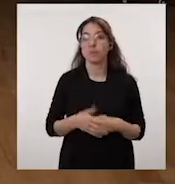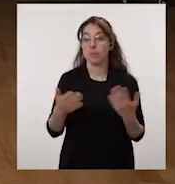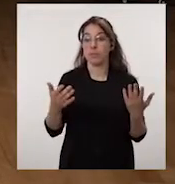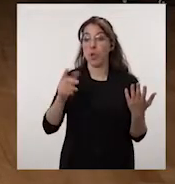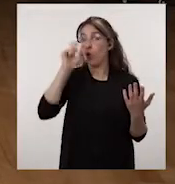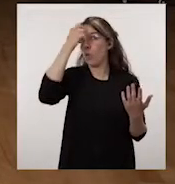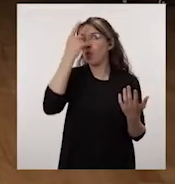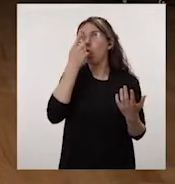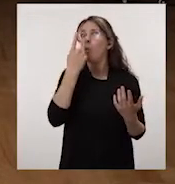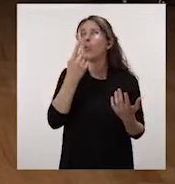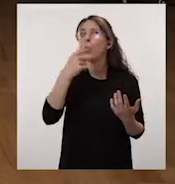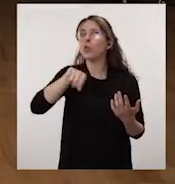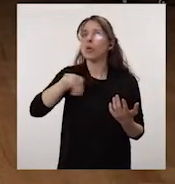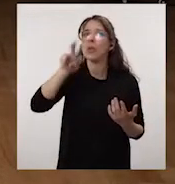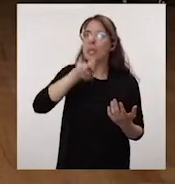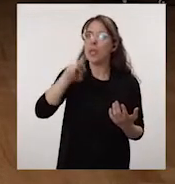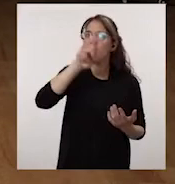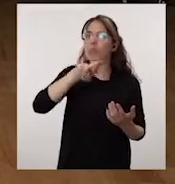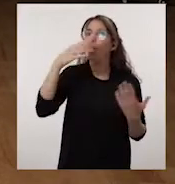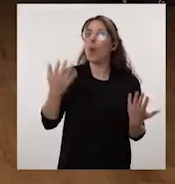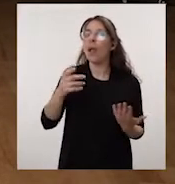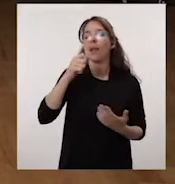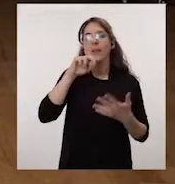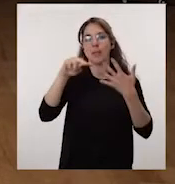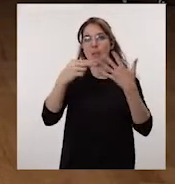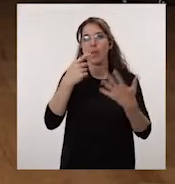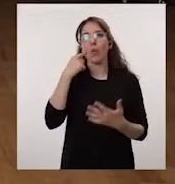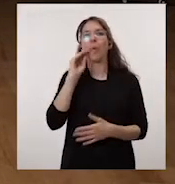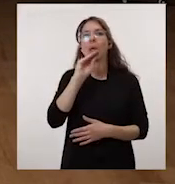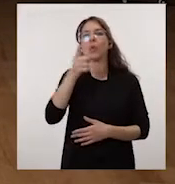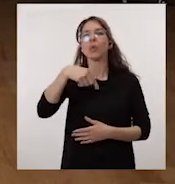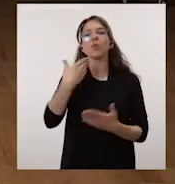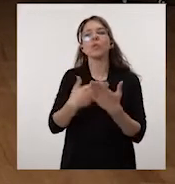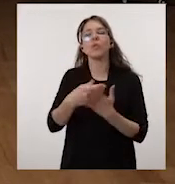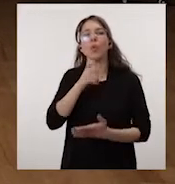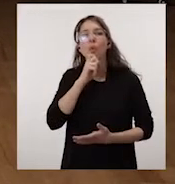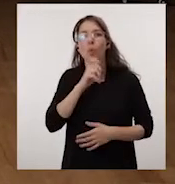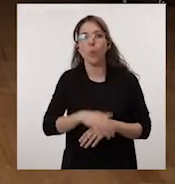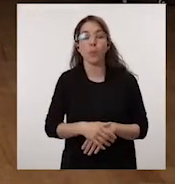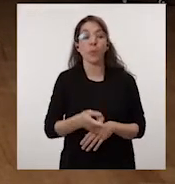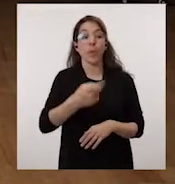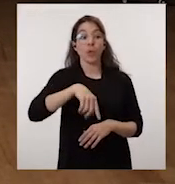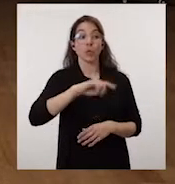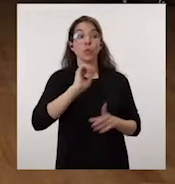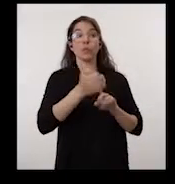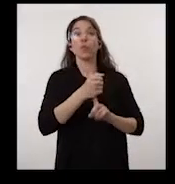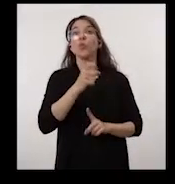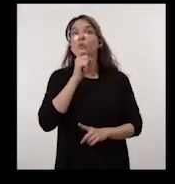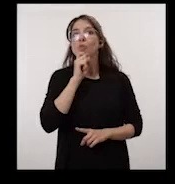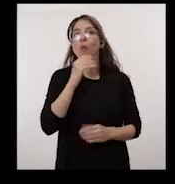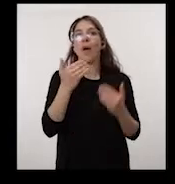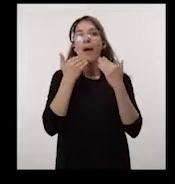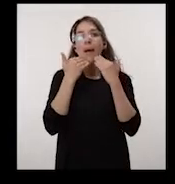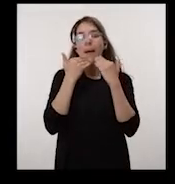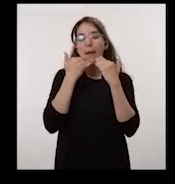que estamos repitiendo mucho creo es el de la transparencia y la pregunta es cómo conseguir garantizar la pues realmente lo conseguimos a través de